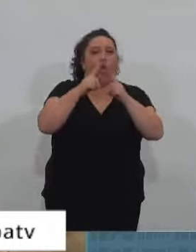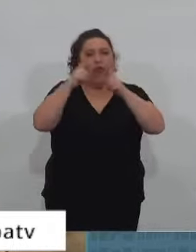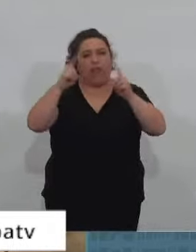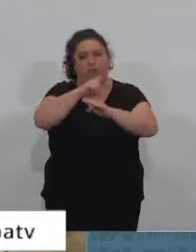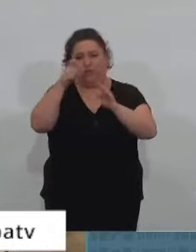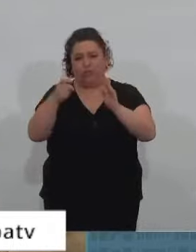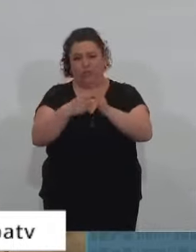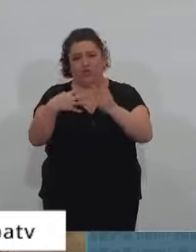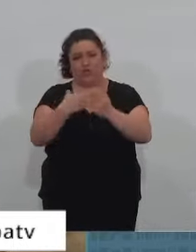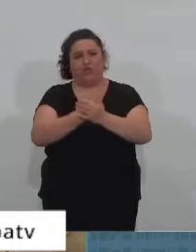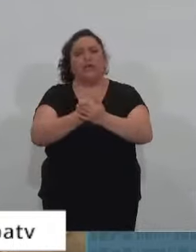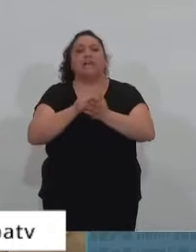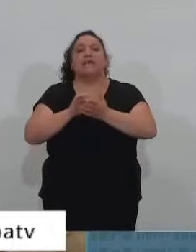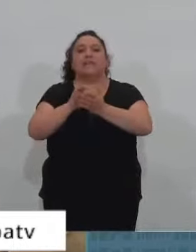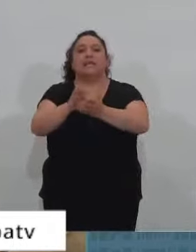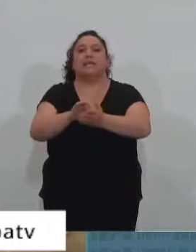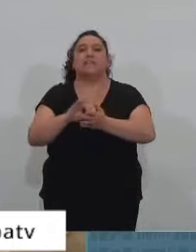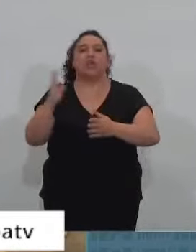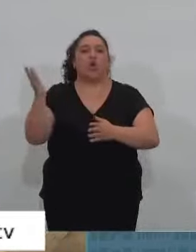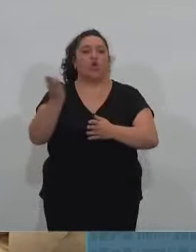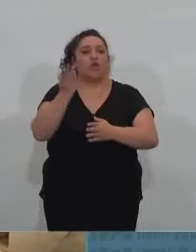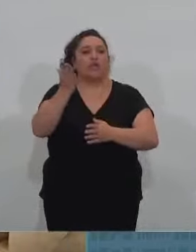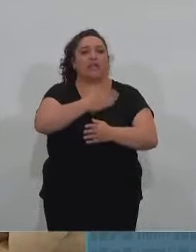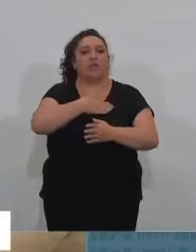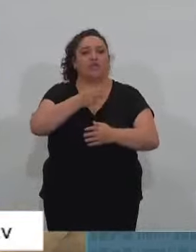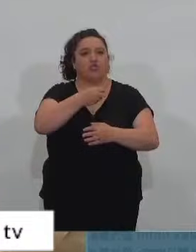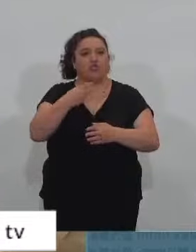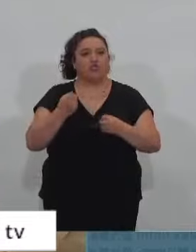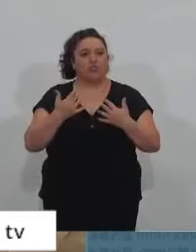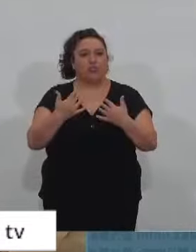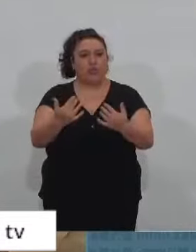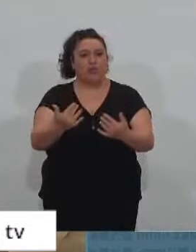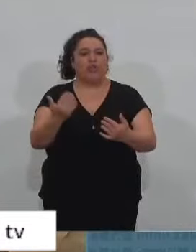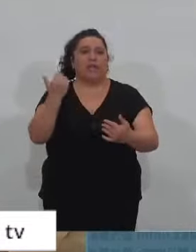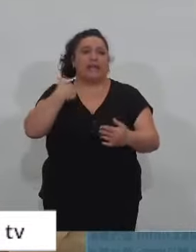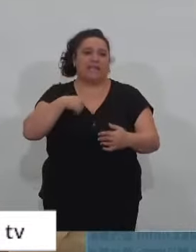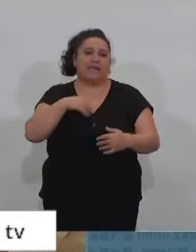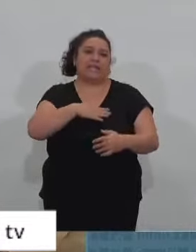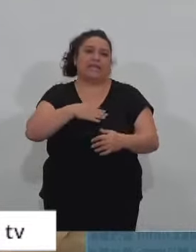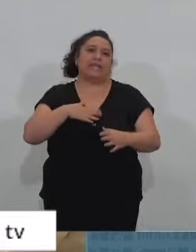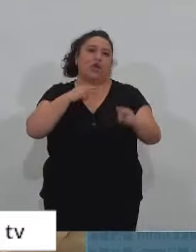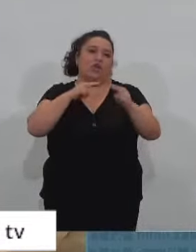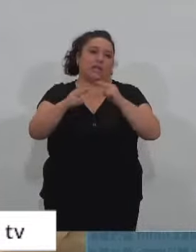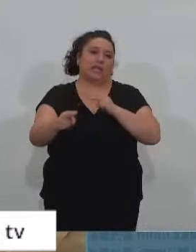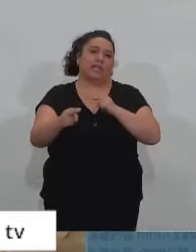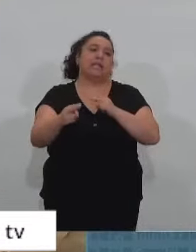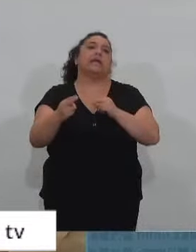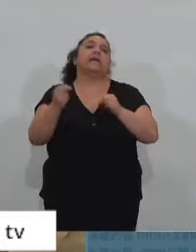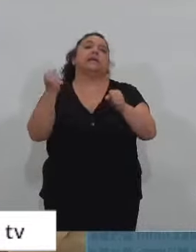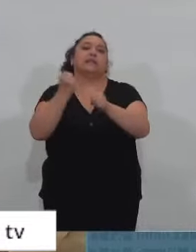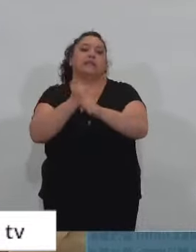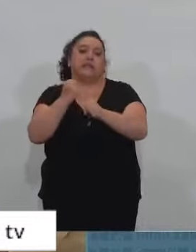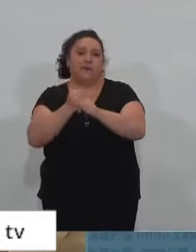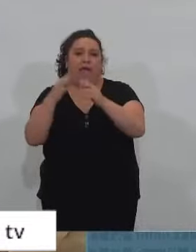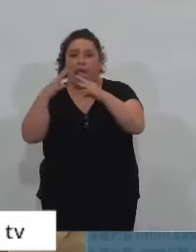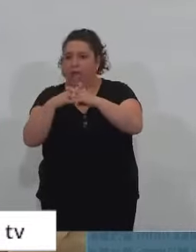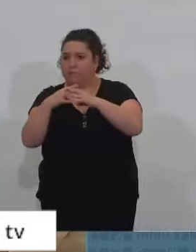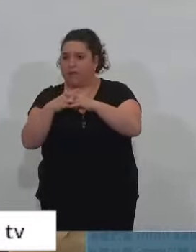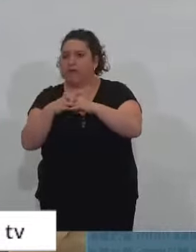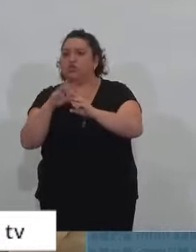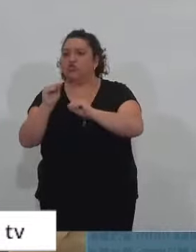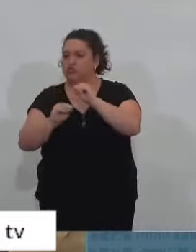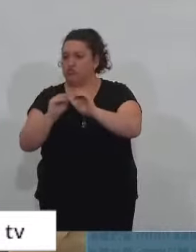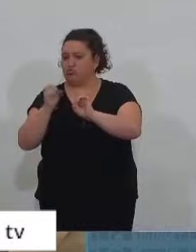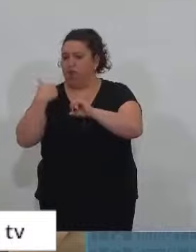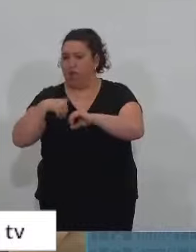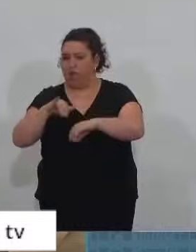antes, pero actualmente le quería decir eso, que se está trabajando tanto en el de los campamentos que se quede resuelto como el que se hará a largo plazo, que